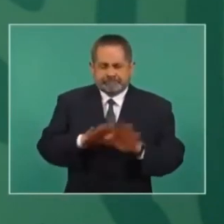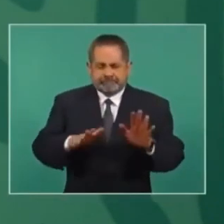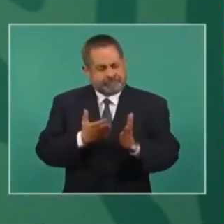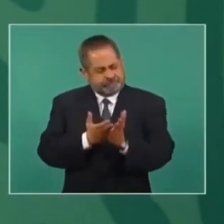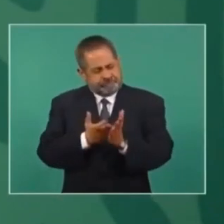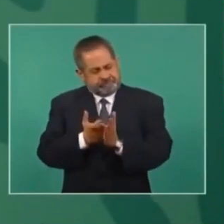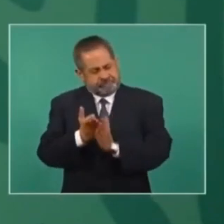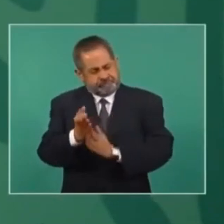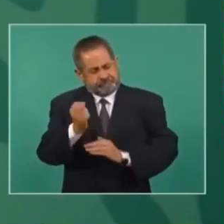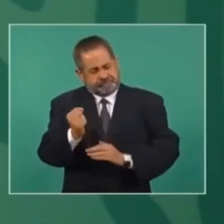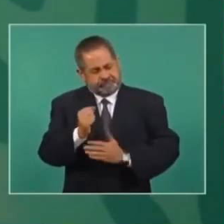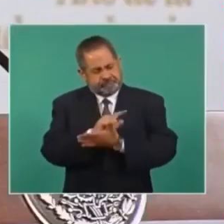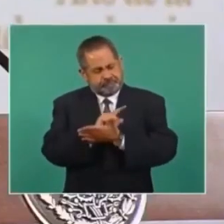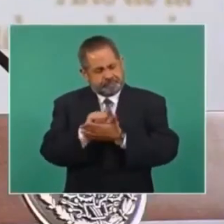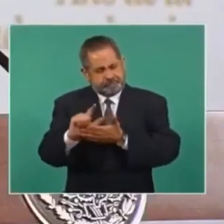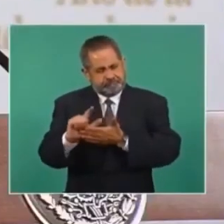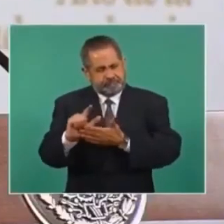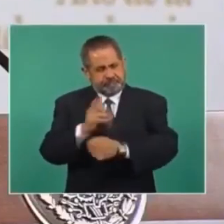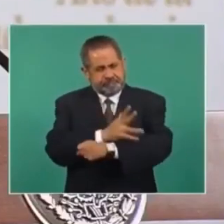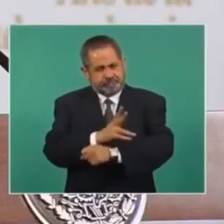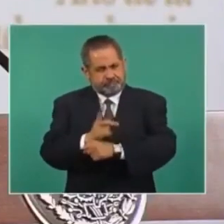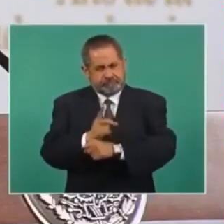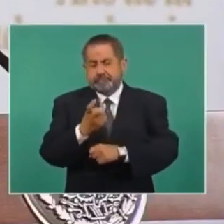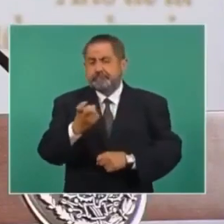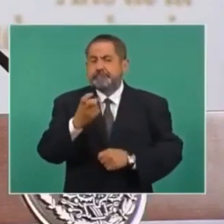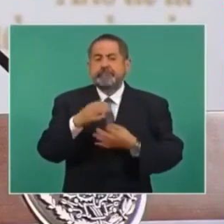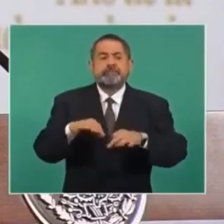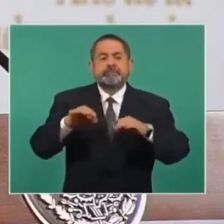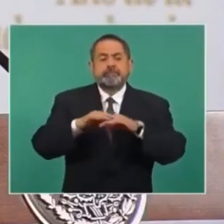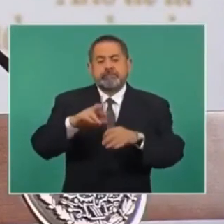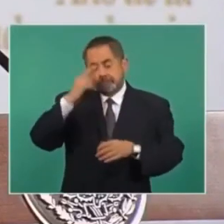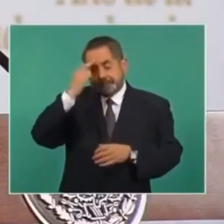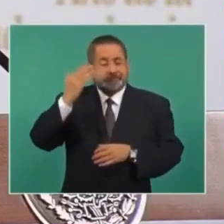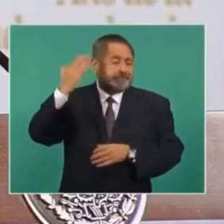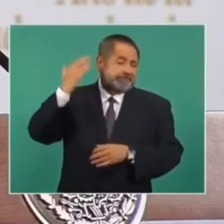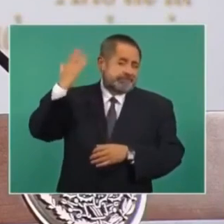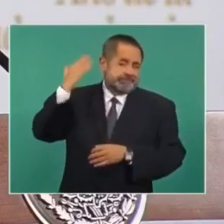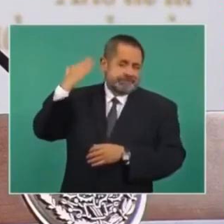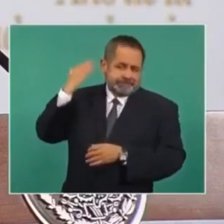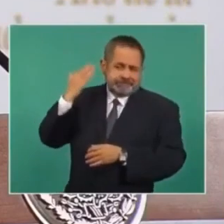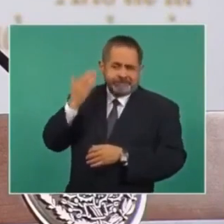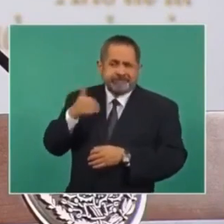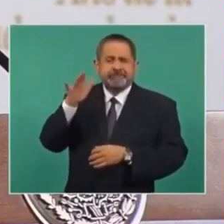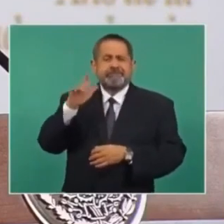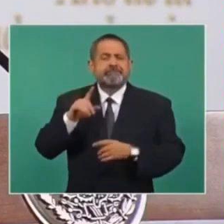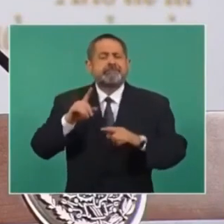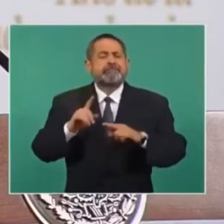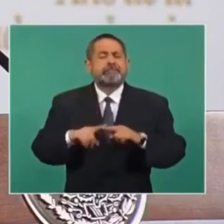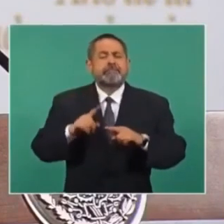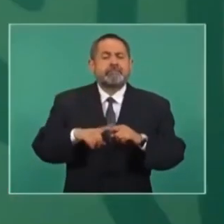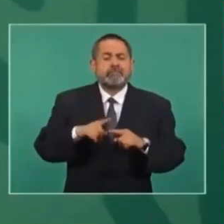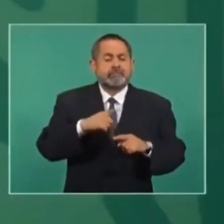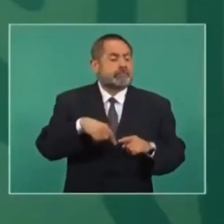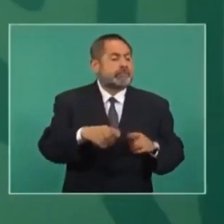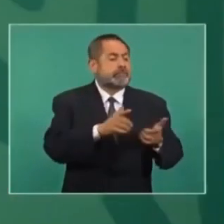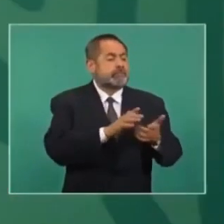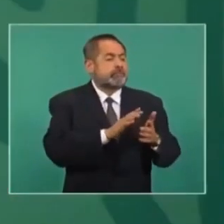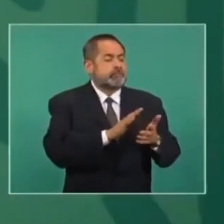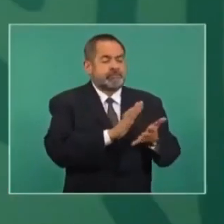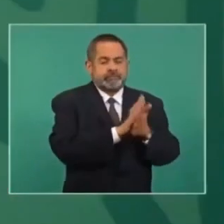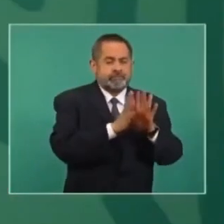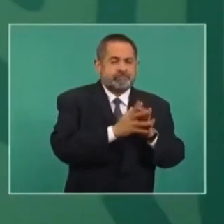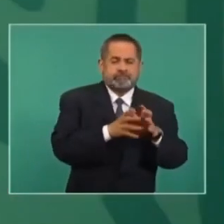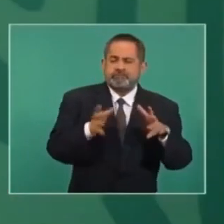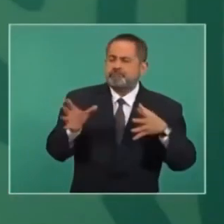y que se evite lo que era muy común antes, que la delincuencia tenía